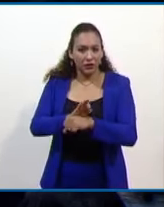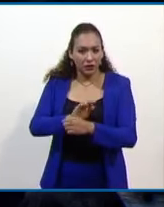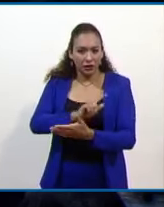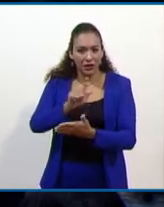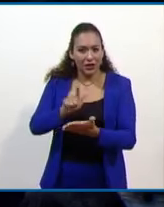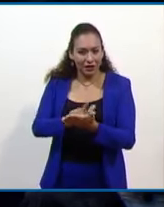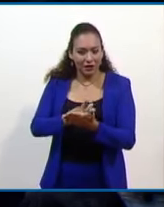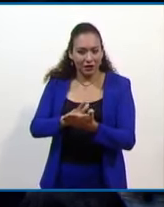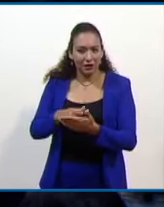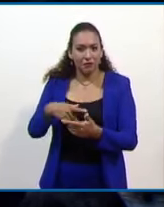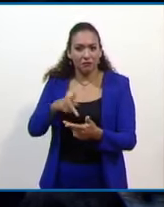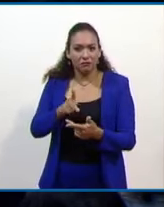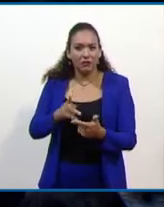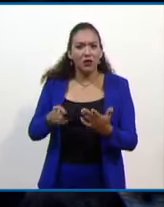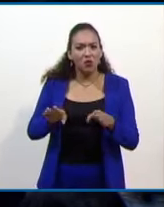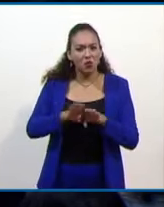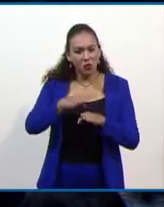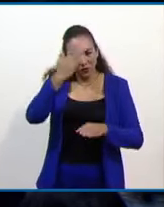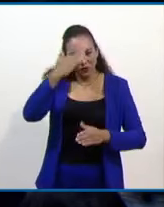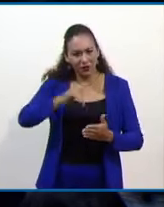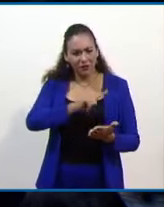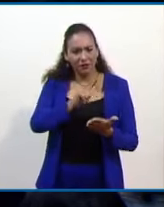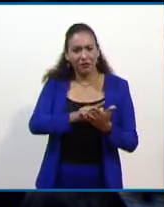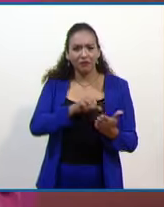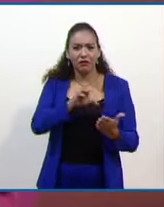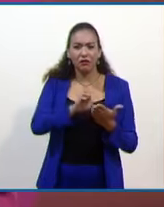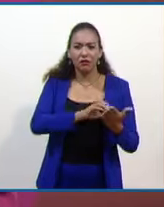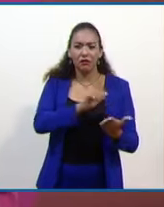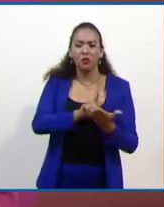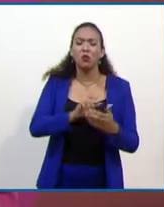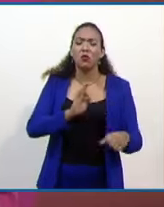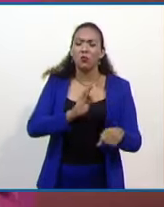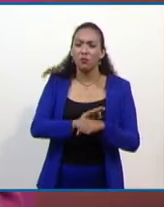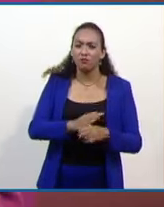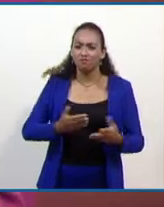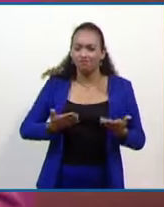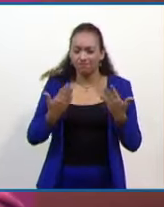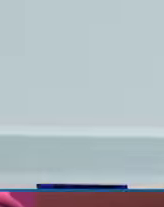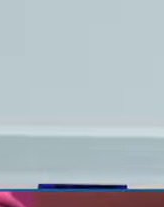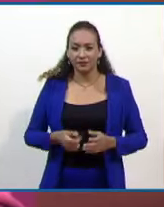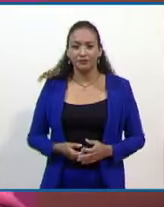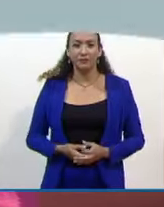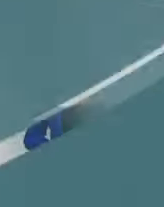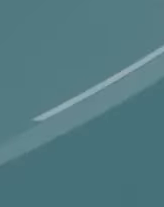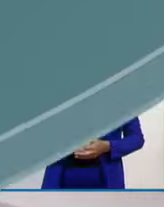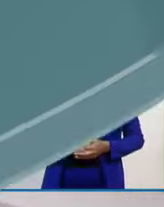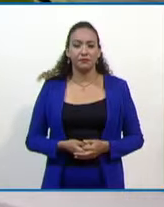inconstitucionalidad. Para el canal del Poder Judicial de la Federación, Juan Carlos González.